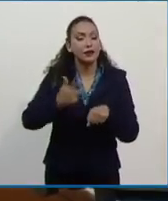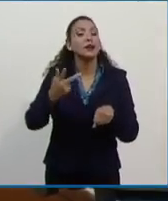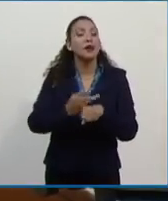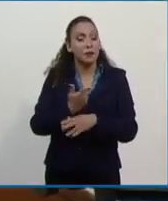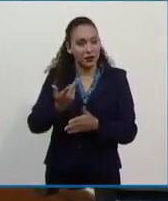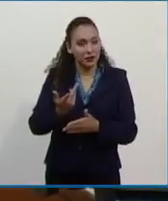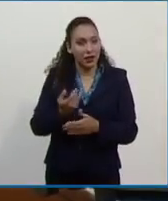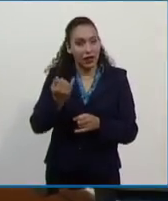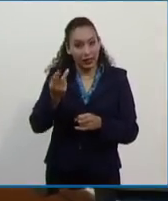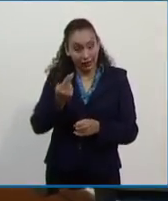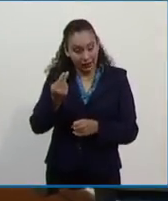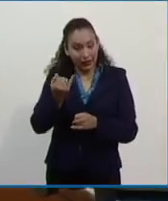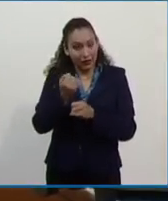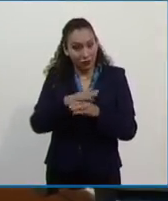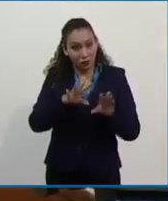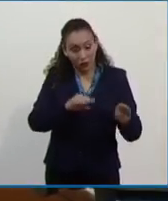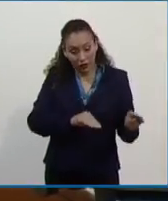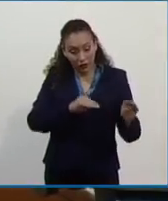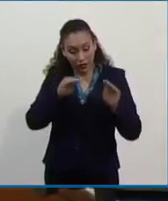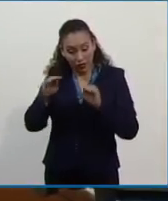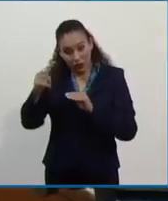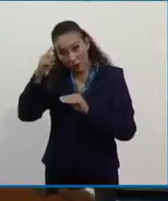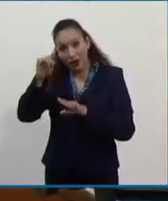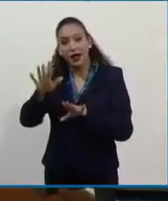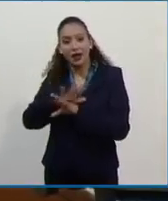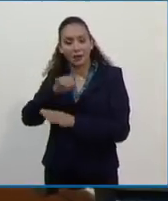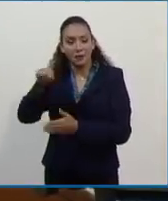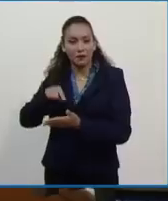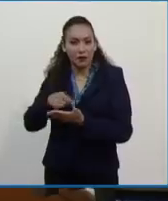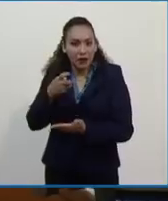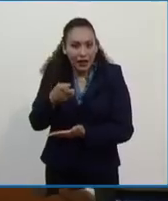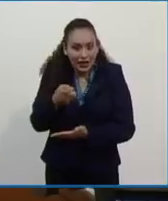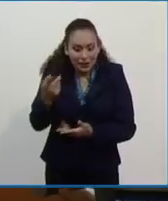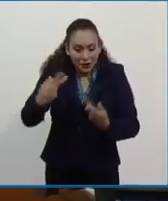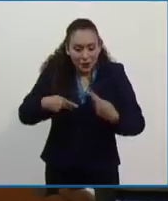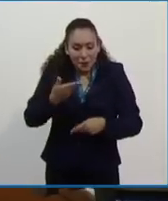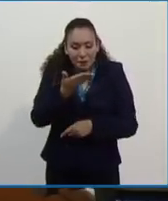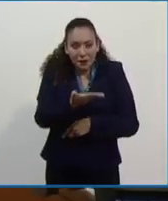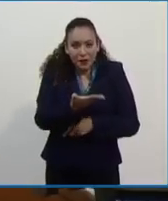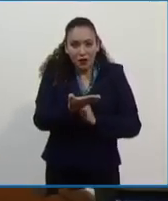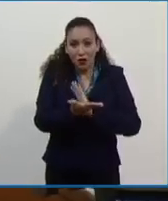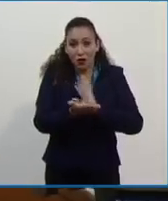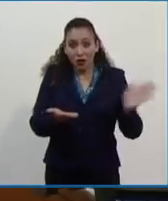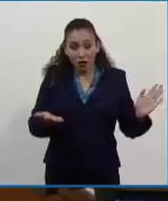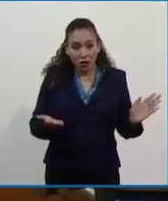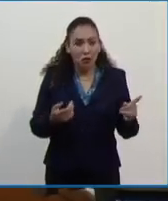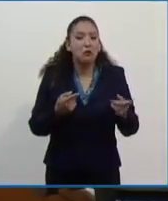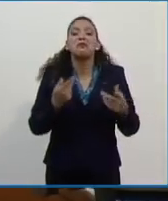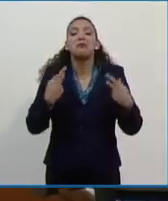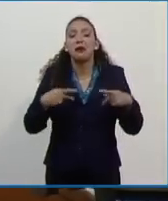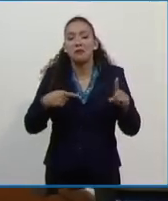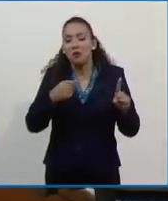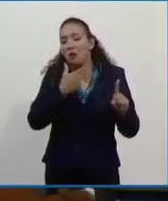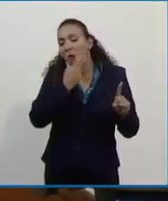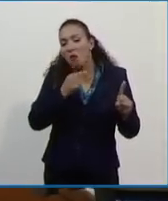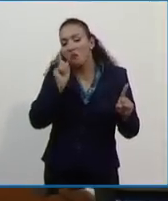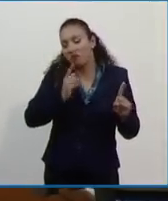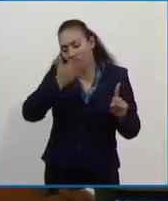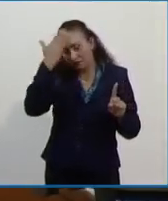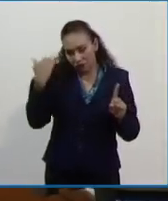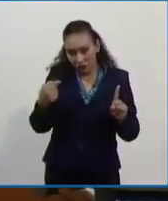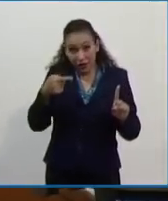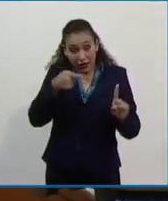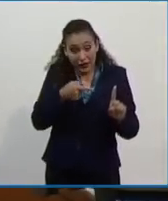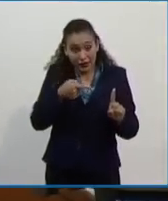hábitat. Esto es lo que está solicitando esta ciudadana, este ciudadano. Esto es lo que